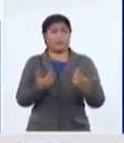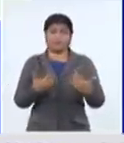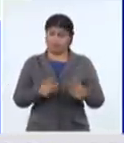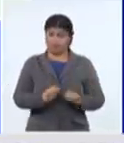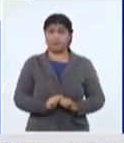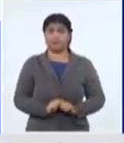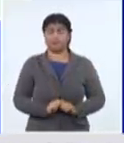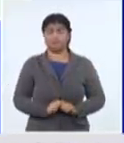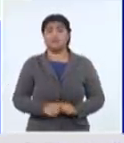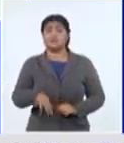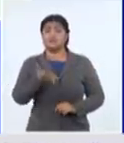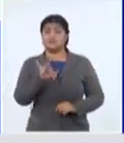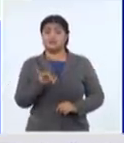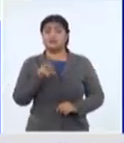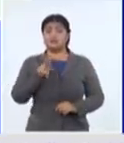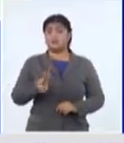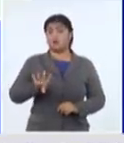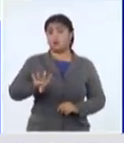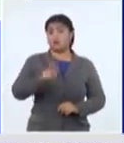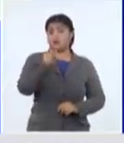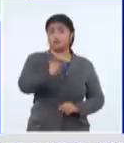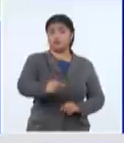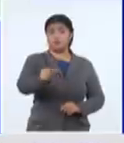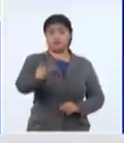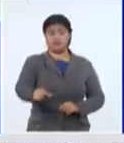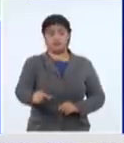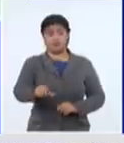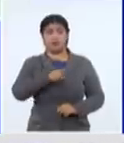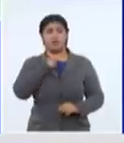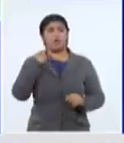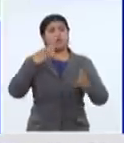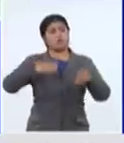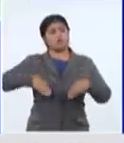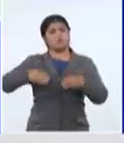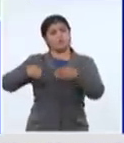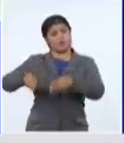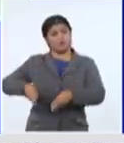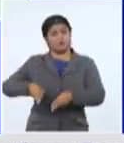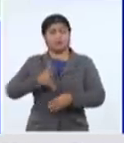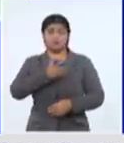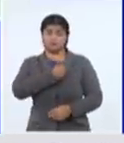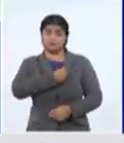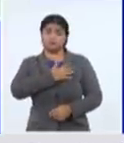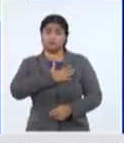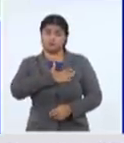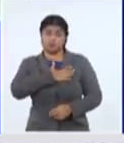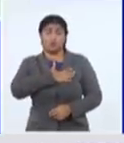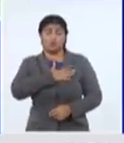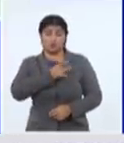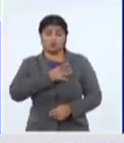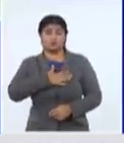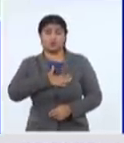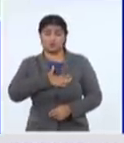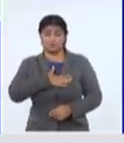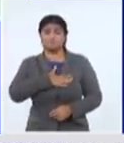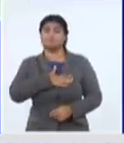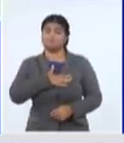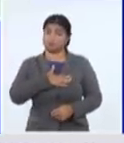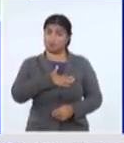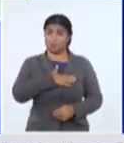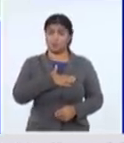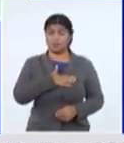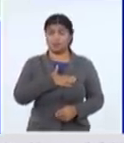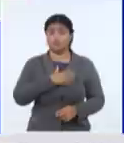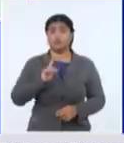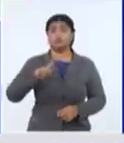724 personas, lo cual hace un promedio, como se puede ver ahí en el gráfico que se acaba de poner, de